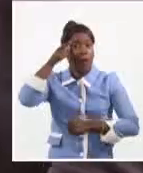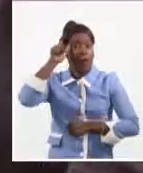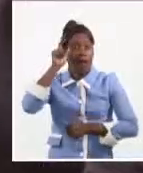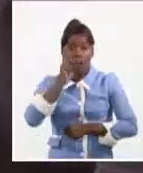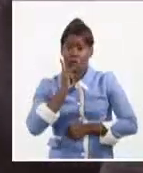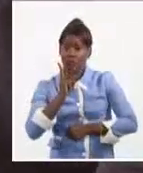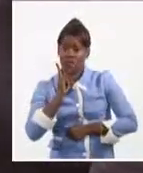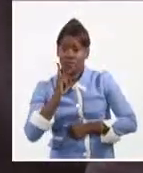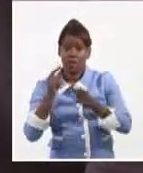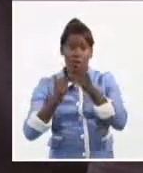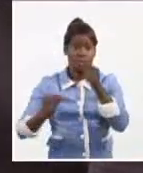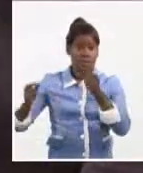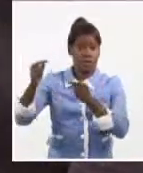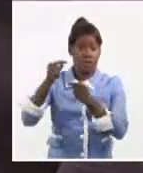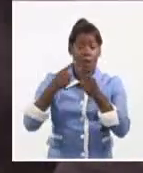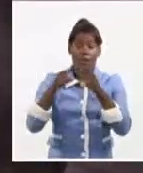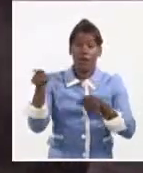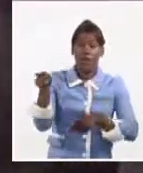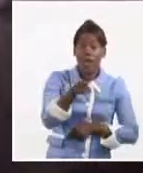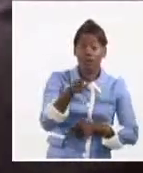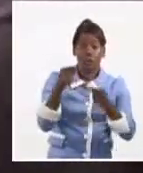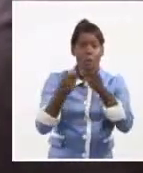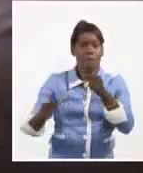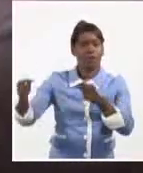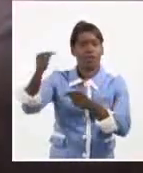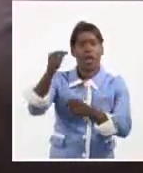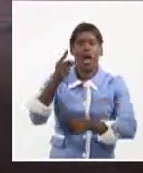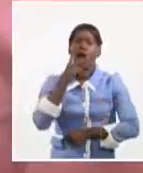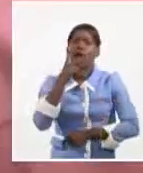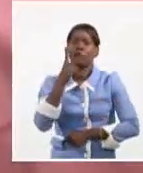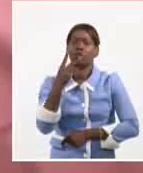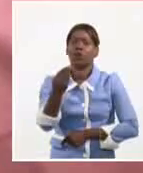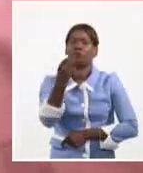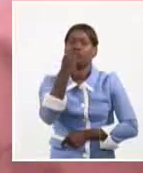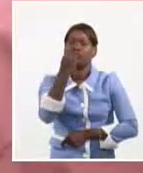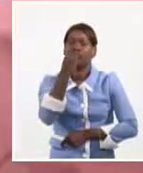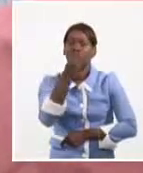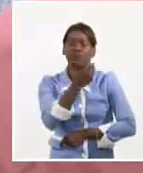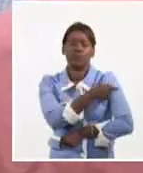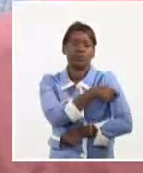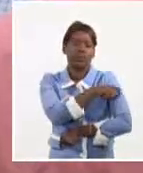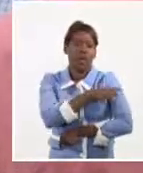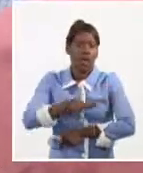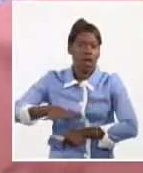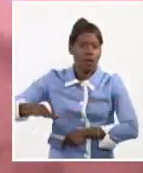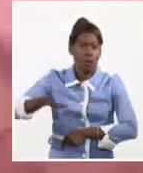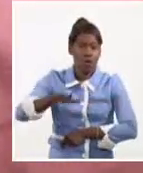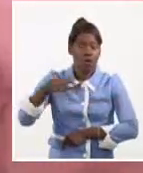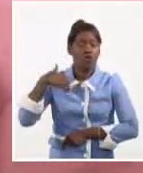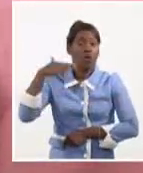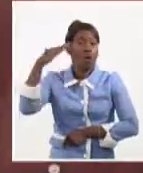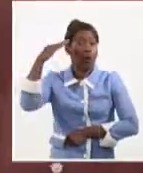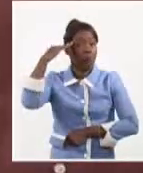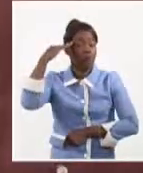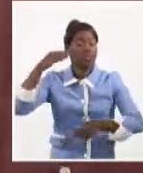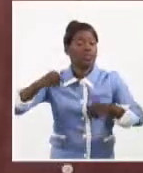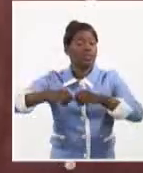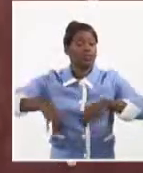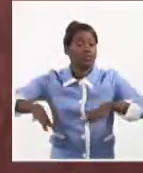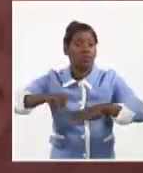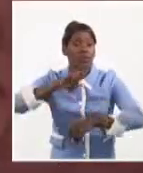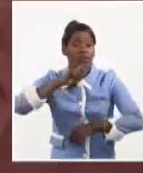elementos que intervienen en la Ley de Soberanía y Seguridad Alimentaria y Nutricional. Los retos son grandes y las motivaciones también.